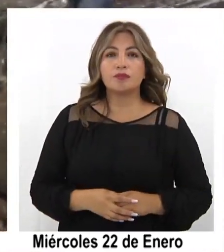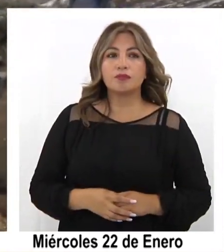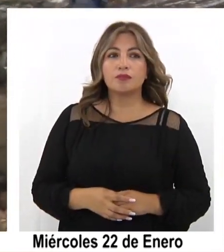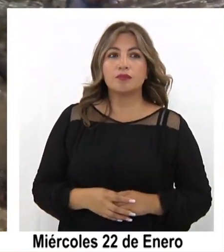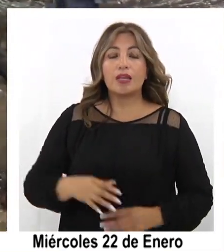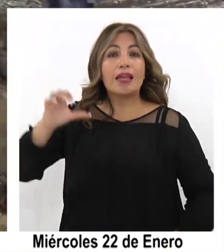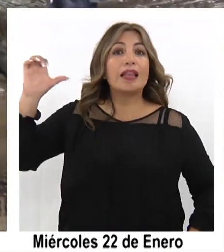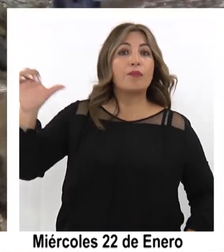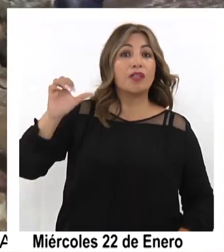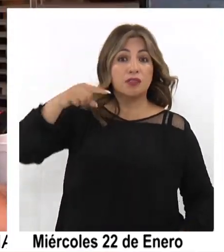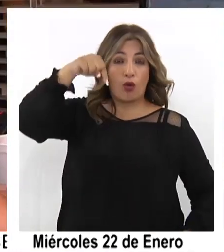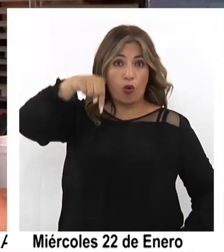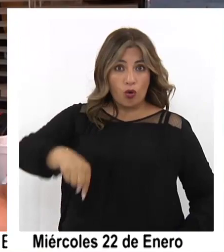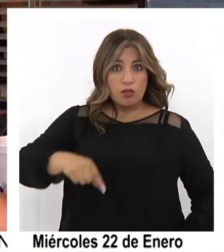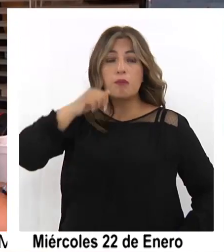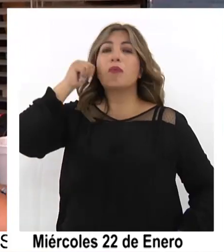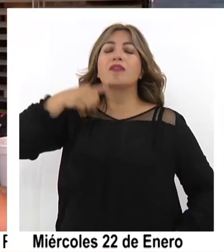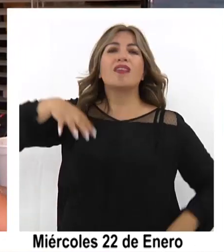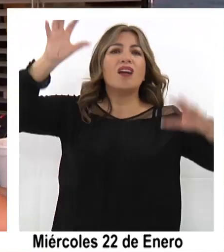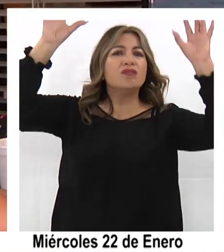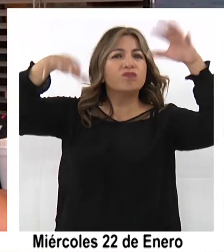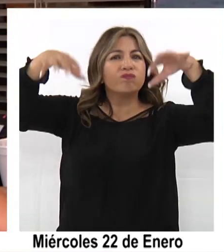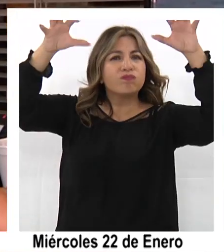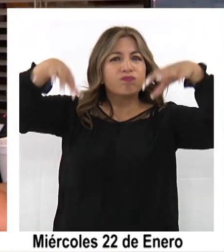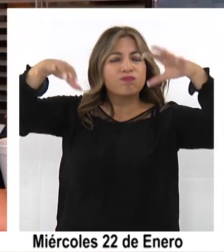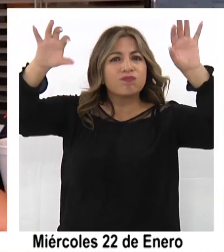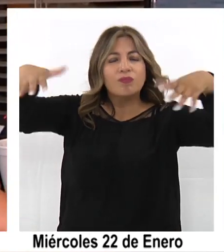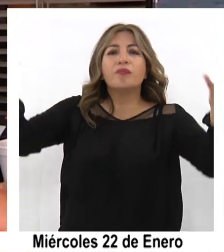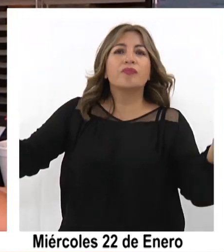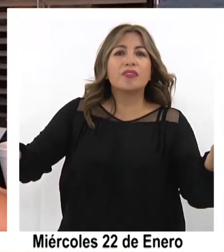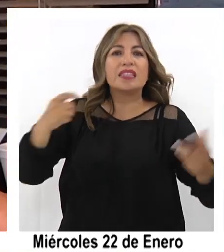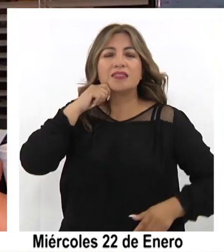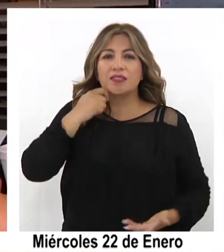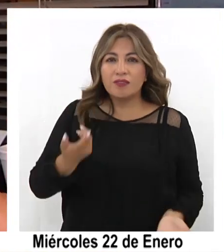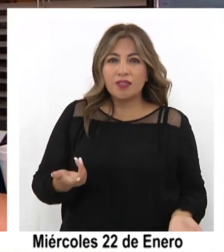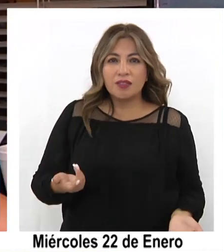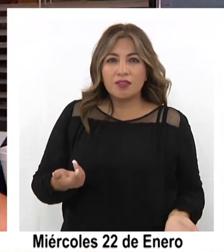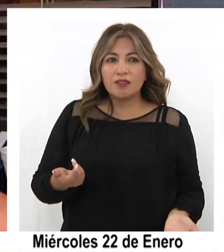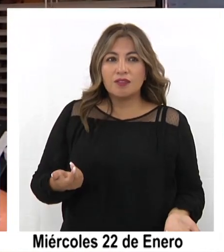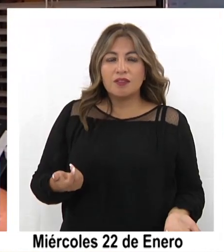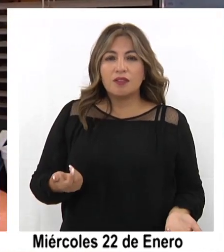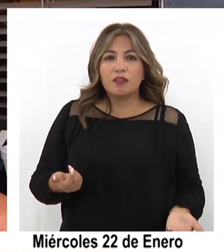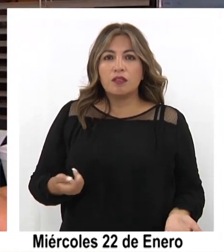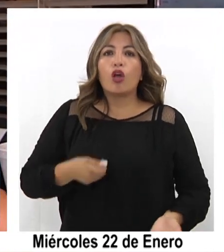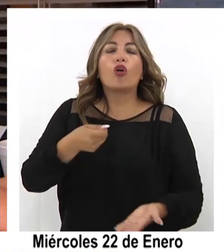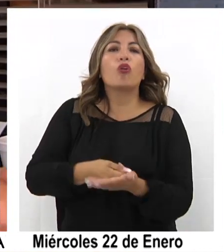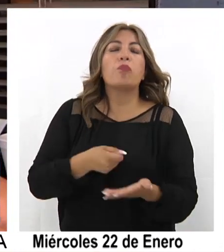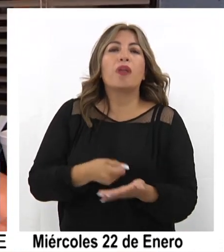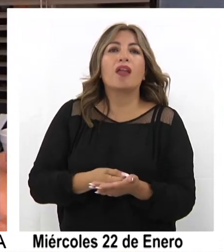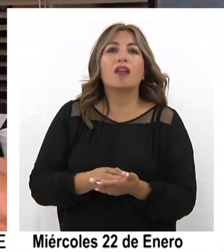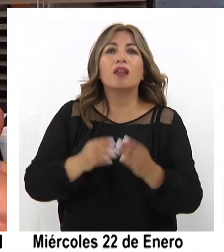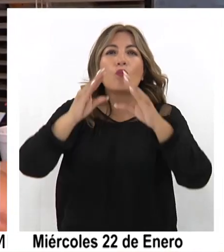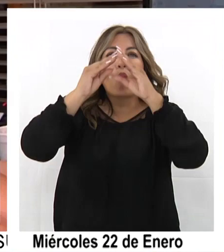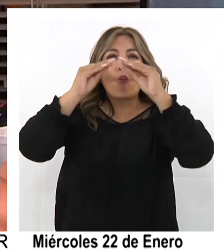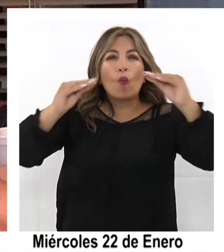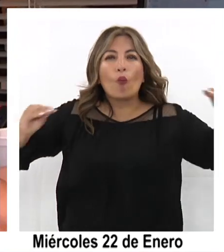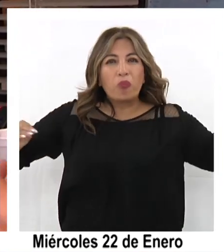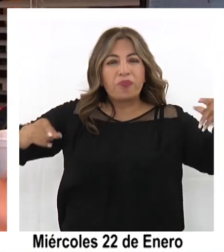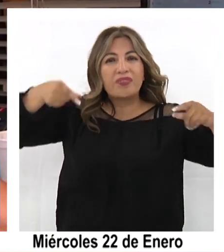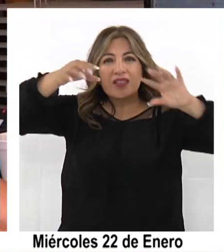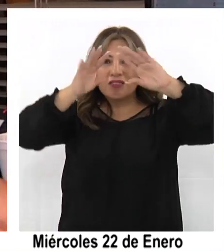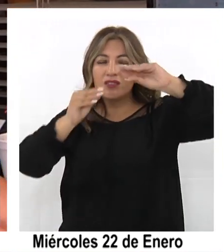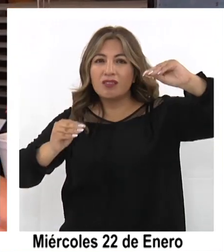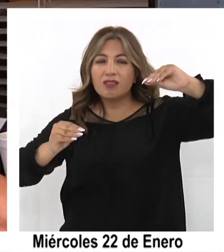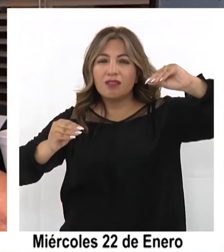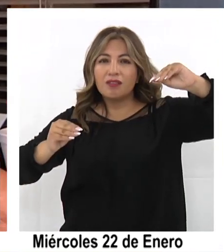La emergencia que hoy día, mañana viene lluvia, ya es más que nada una cosa de comprar nylon, cosas así de